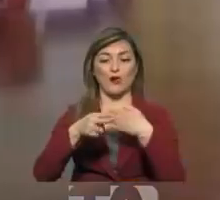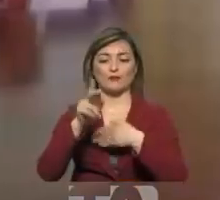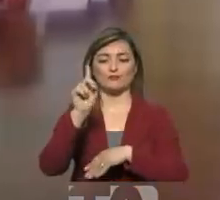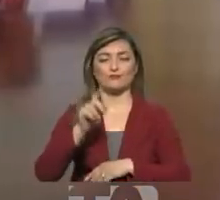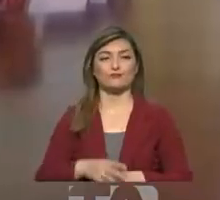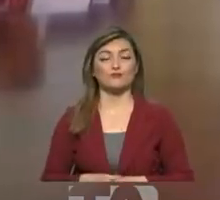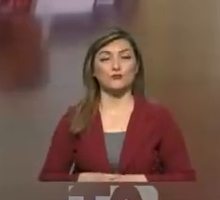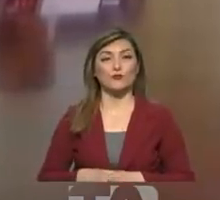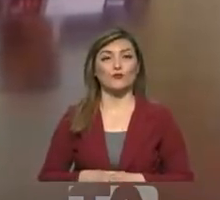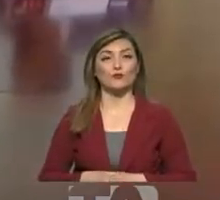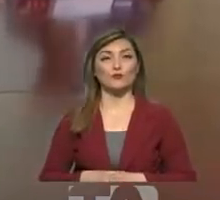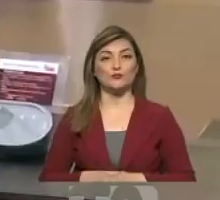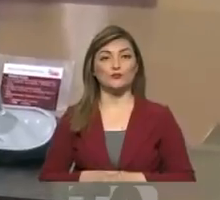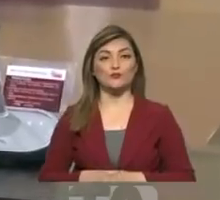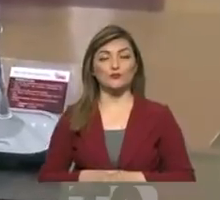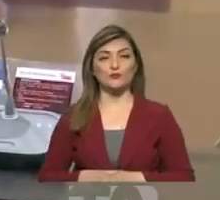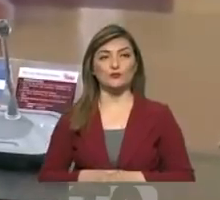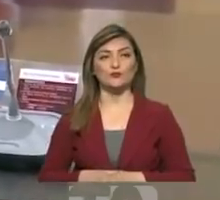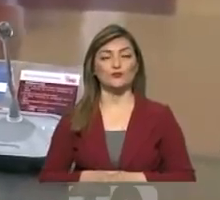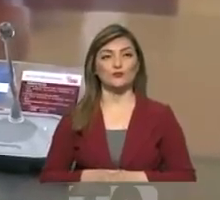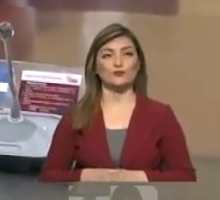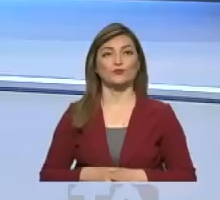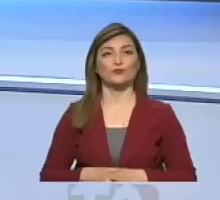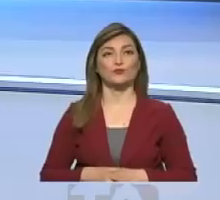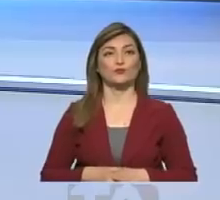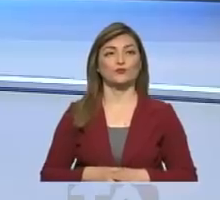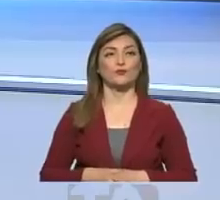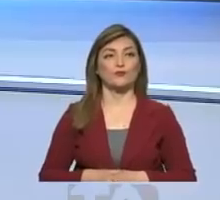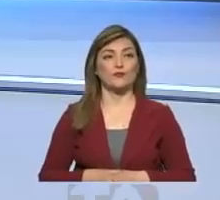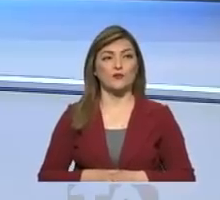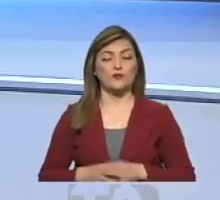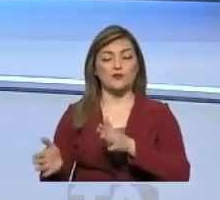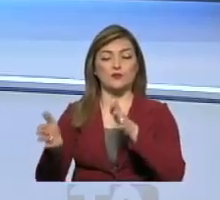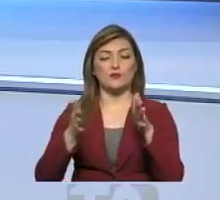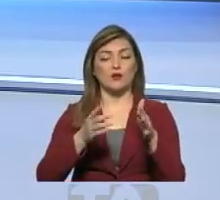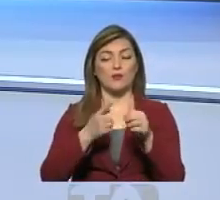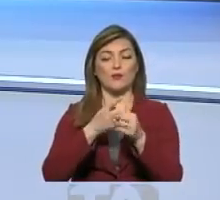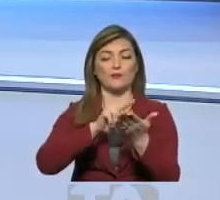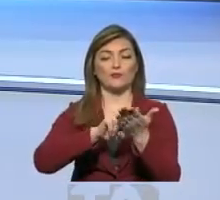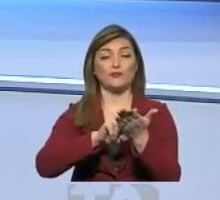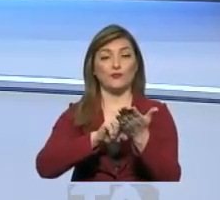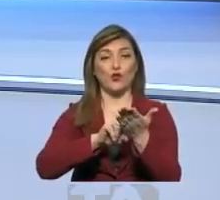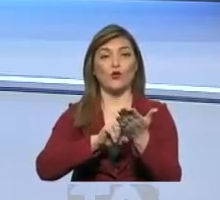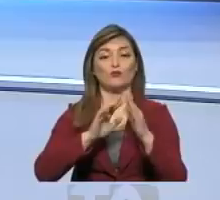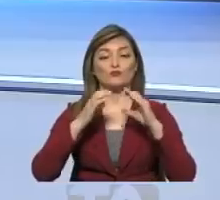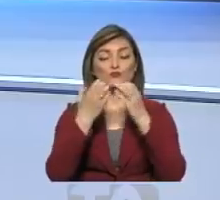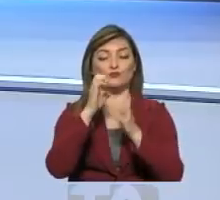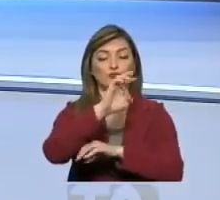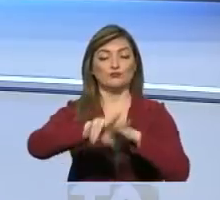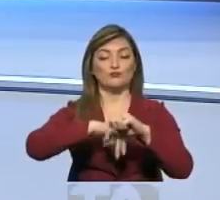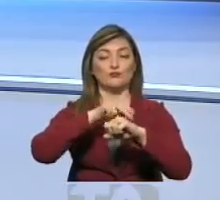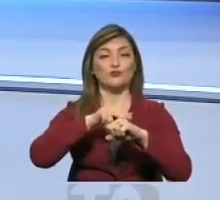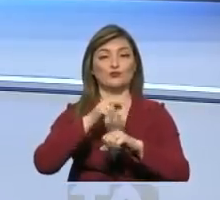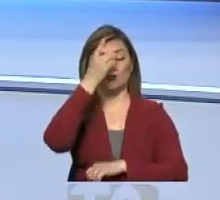interrumpido. En Quito, Daniela Valencia, 24 horas. En su primera sesión plenaria, el COE Nacional